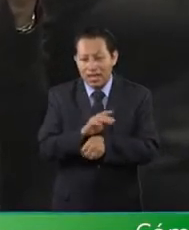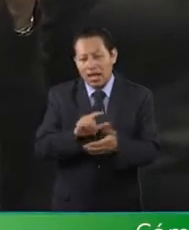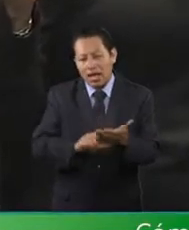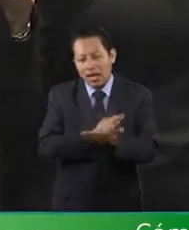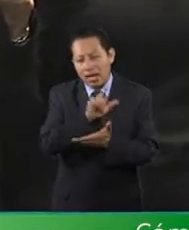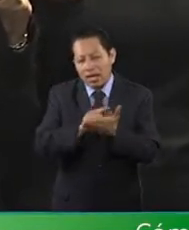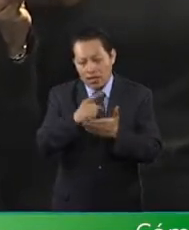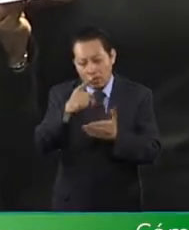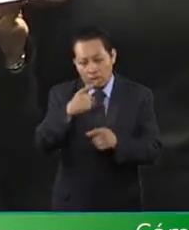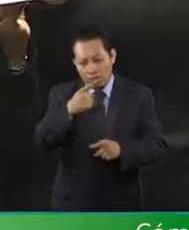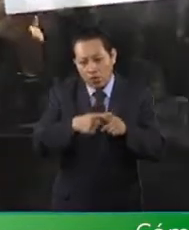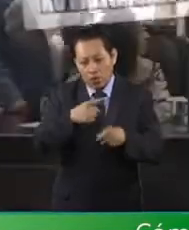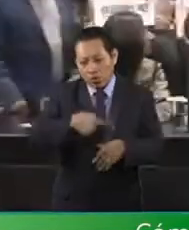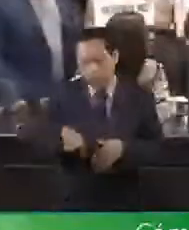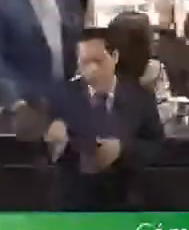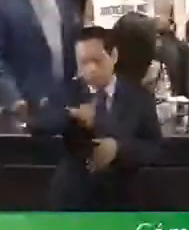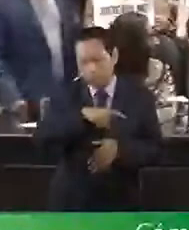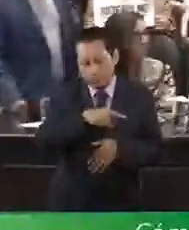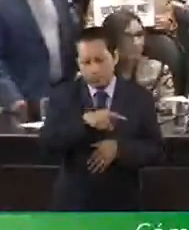por